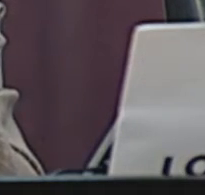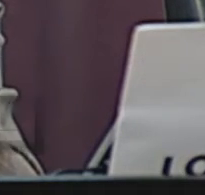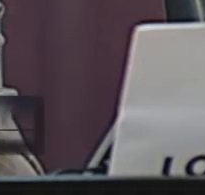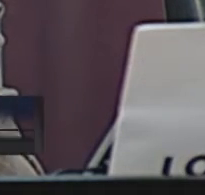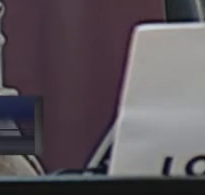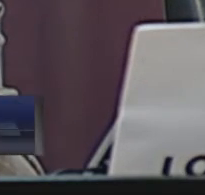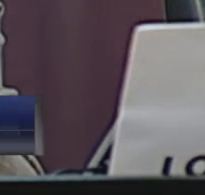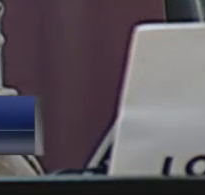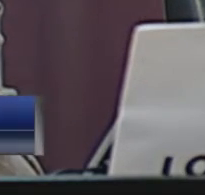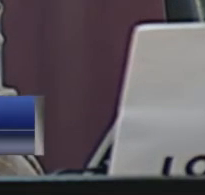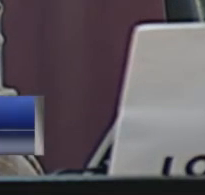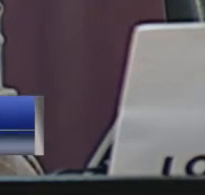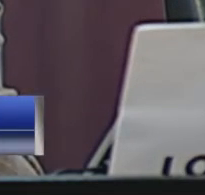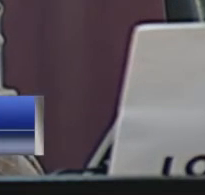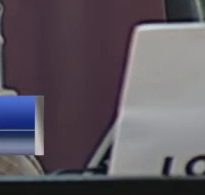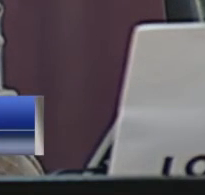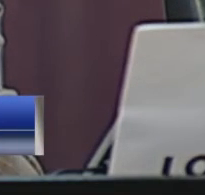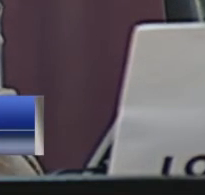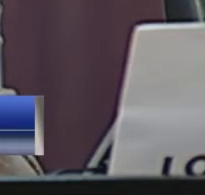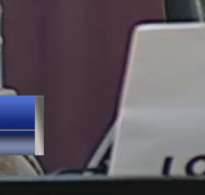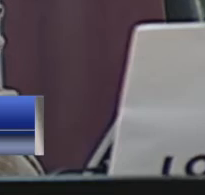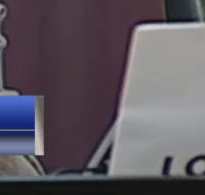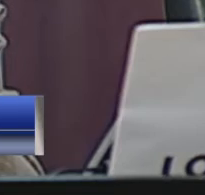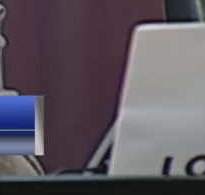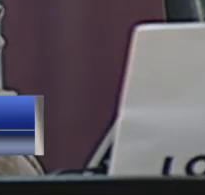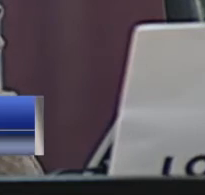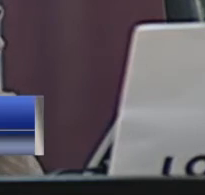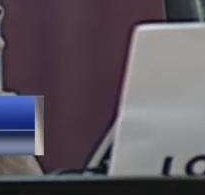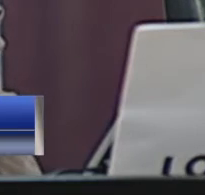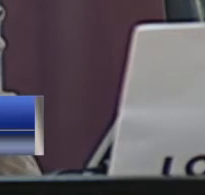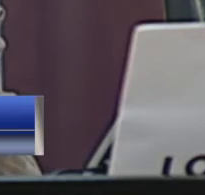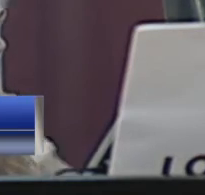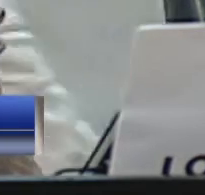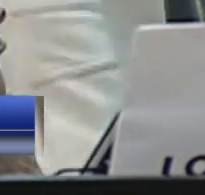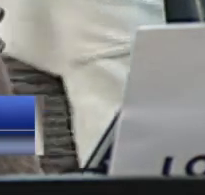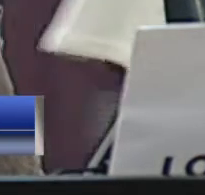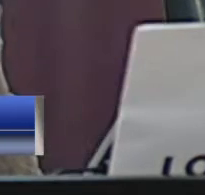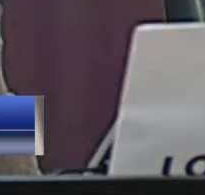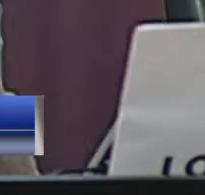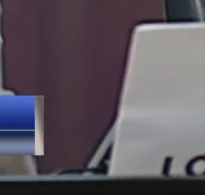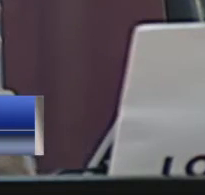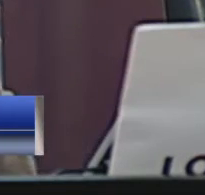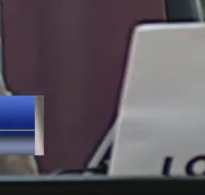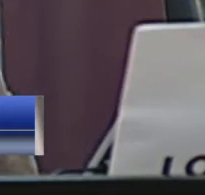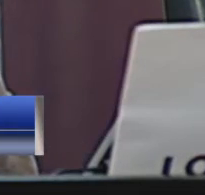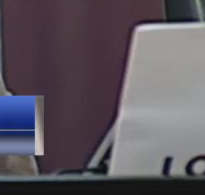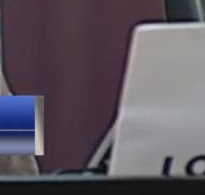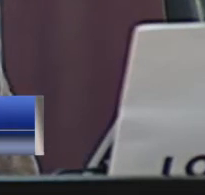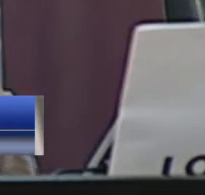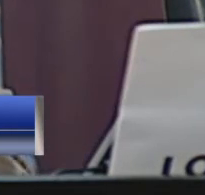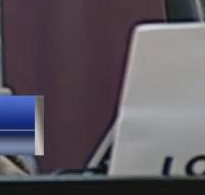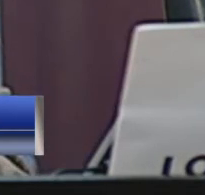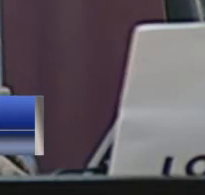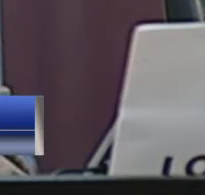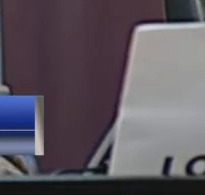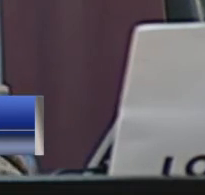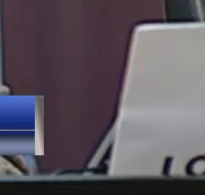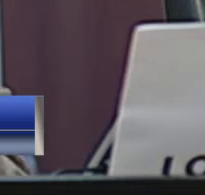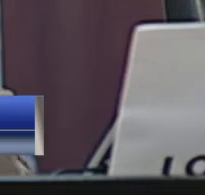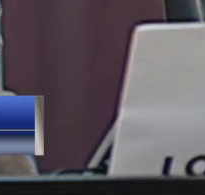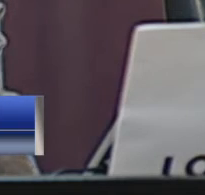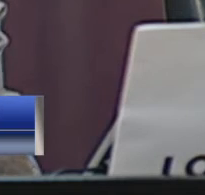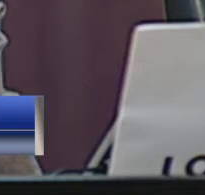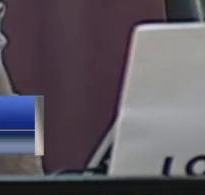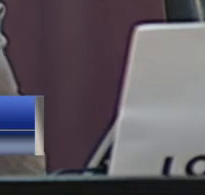que duró alrededor de casi 2 o 3 años de estar en el seno de la Comisión de Juventud y Deportes para ser